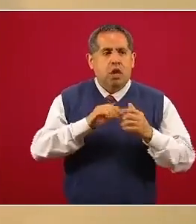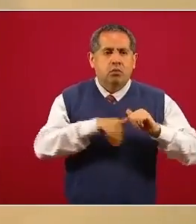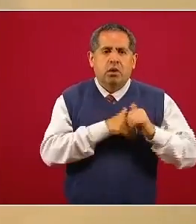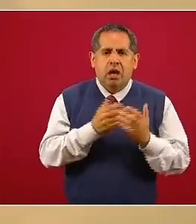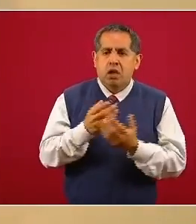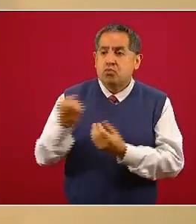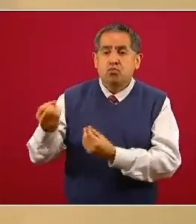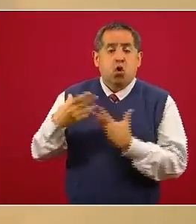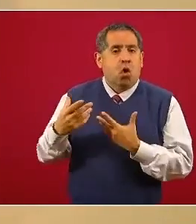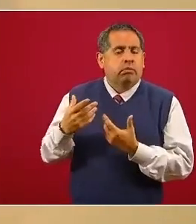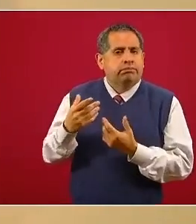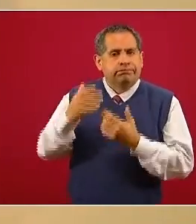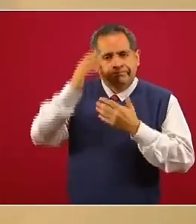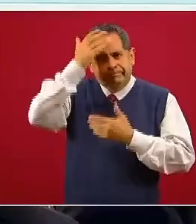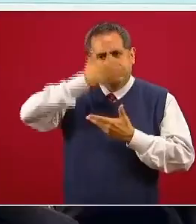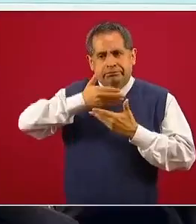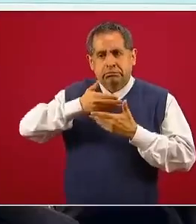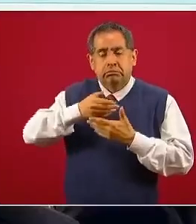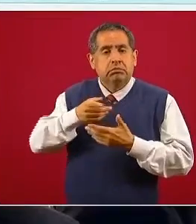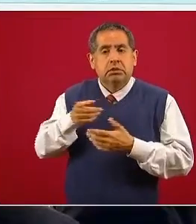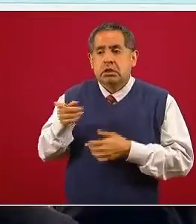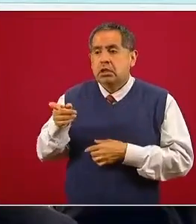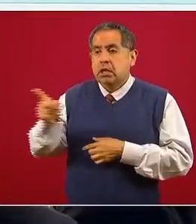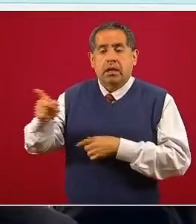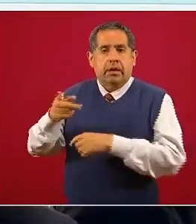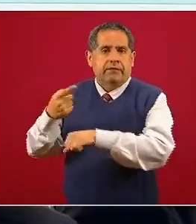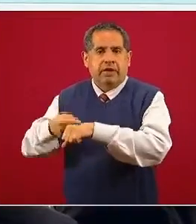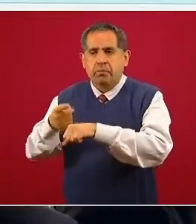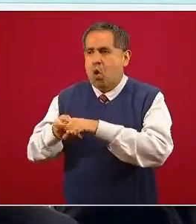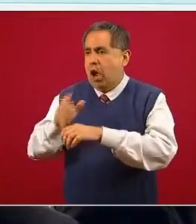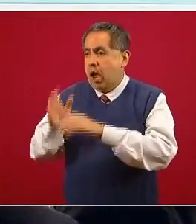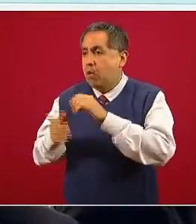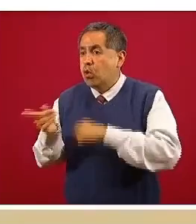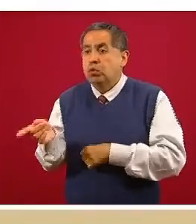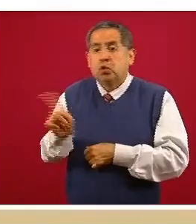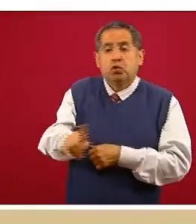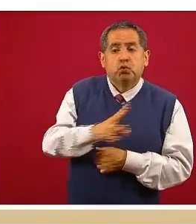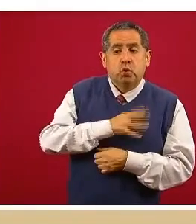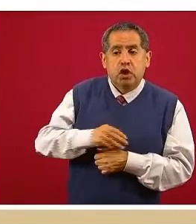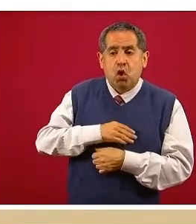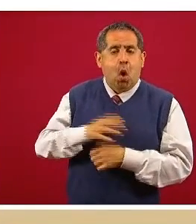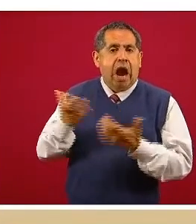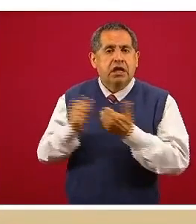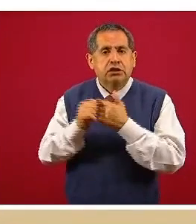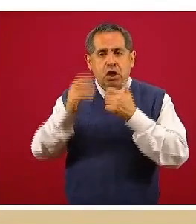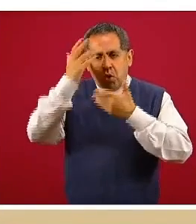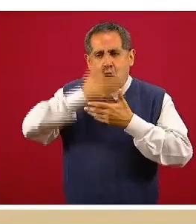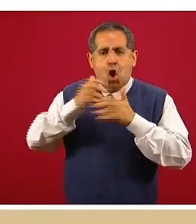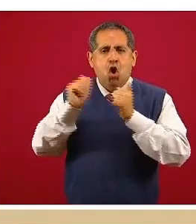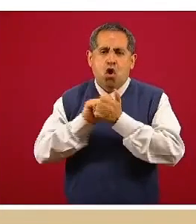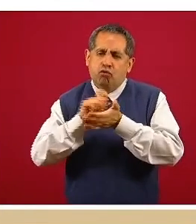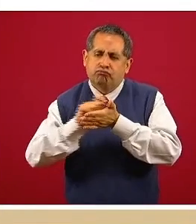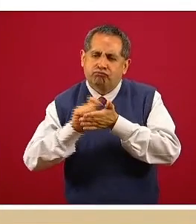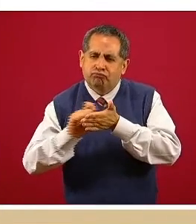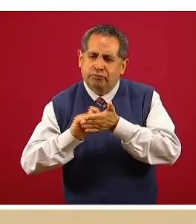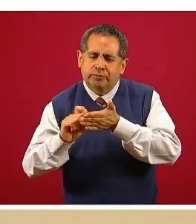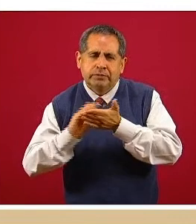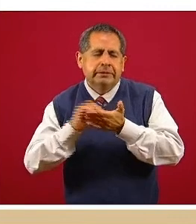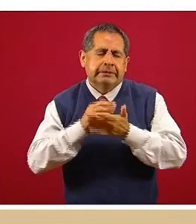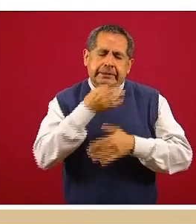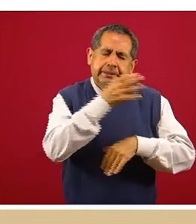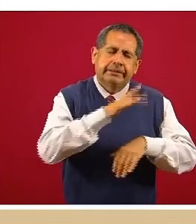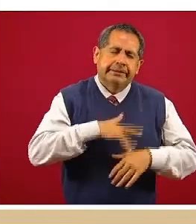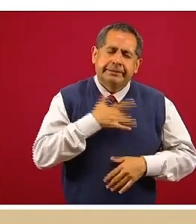caretas que nos dieron incluso hijos de pacientes que nos las hacían con mensajitos dirigidos a su personal de